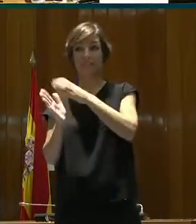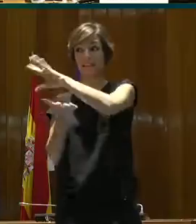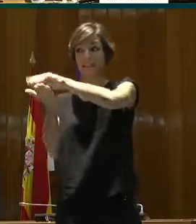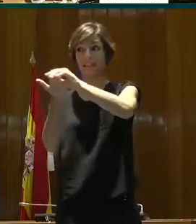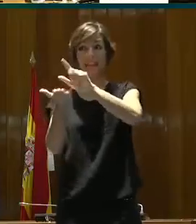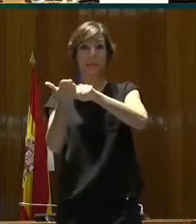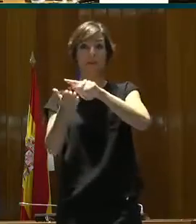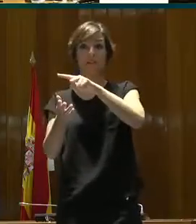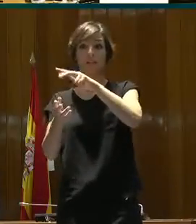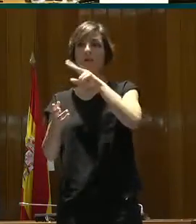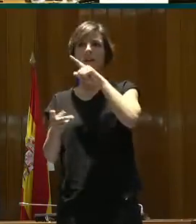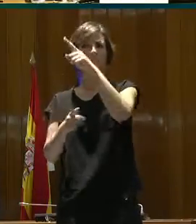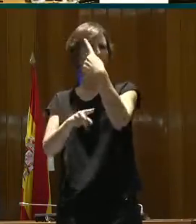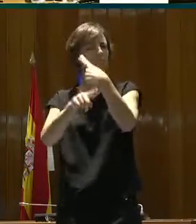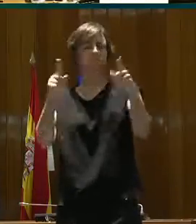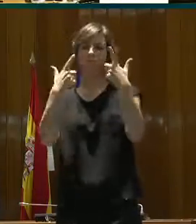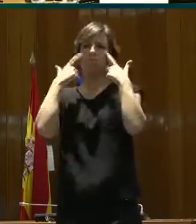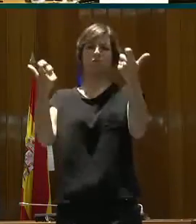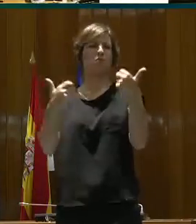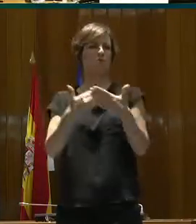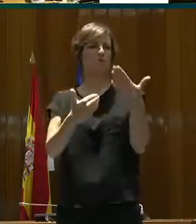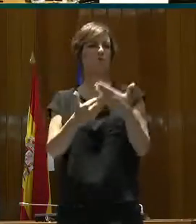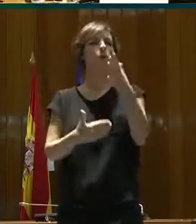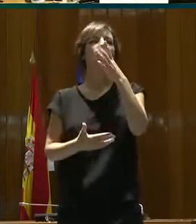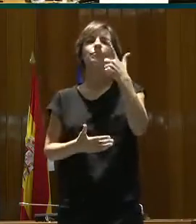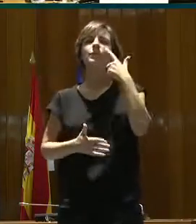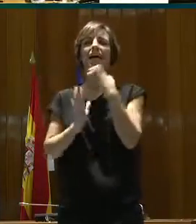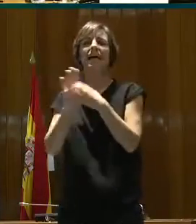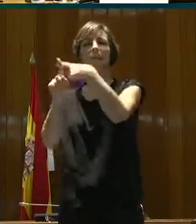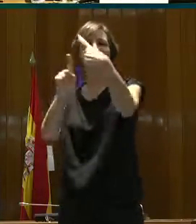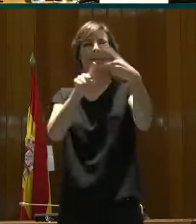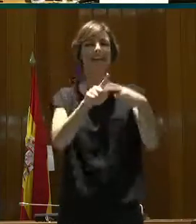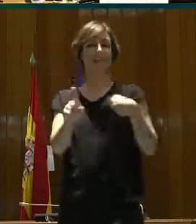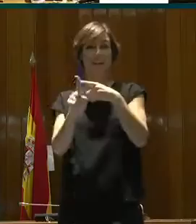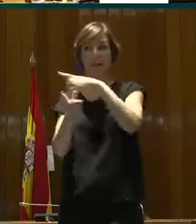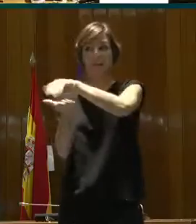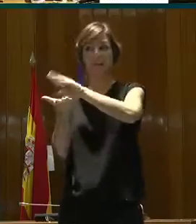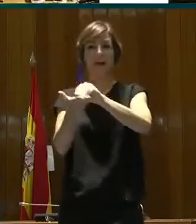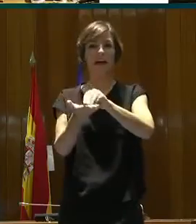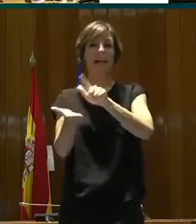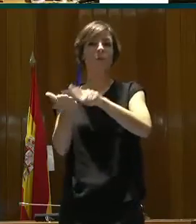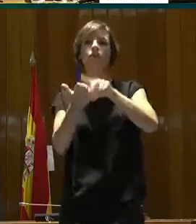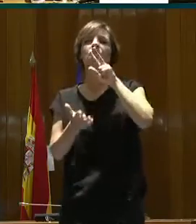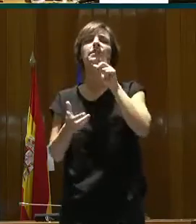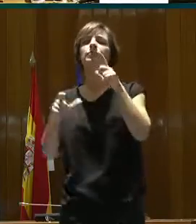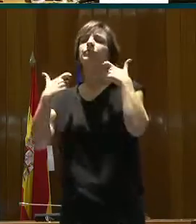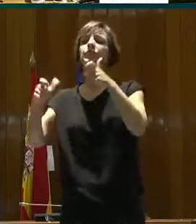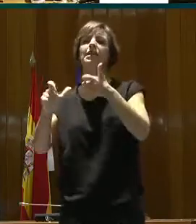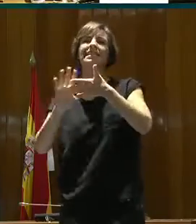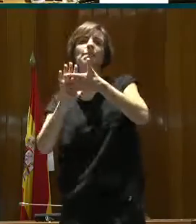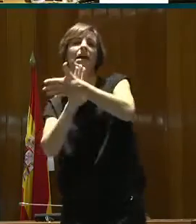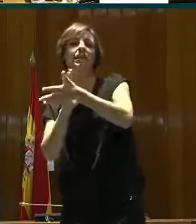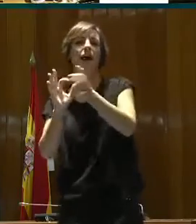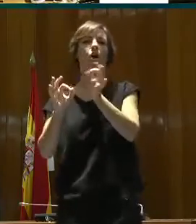orales. Normalmente, esas gramáticas de referencia no incluyen una sección sobre semántica o sobre